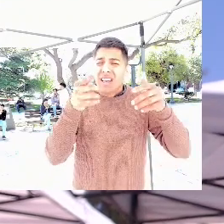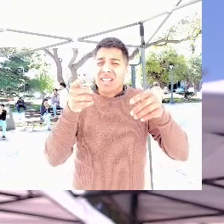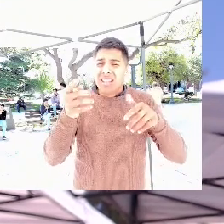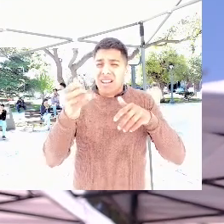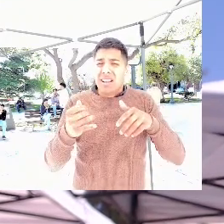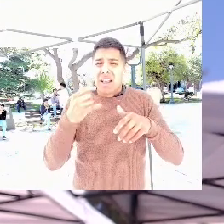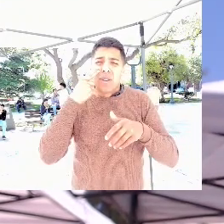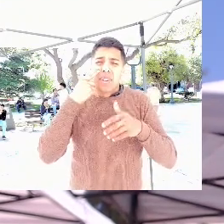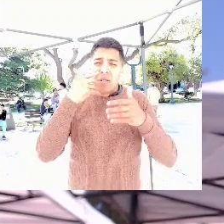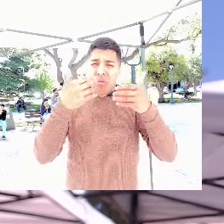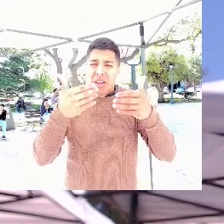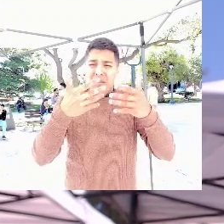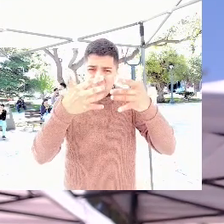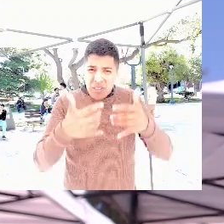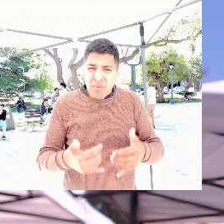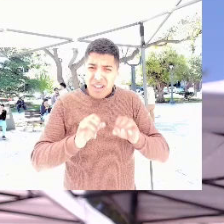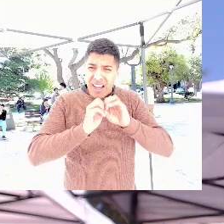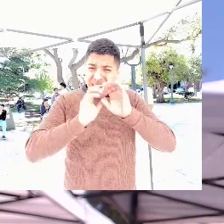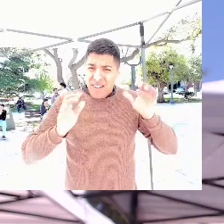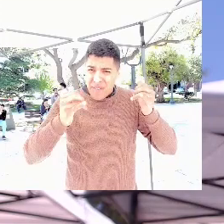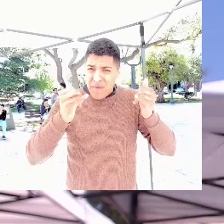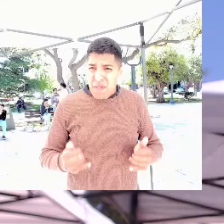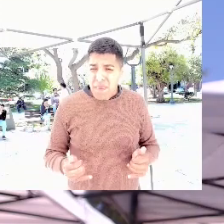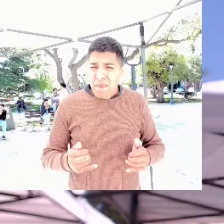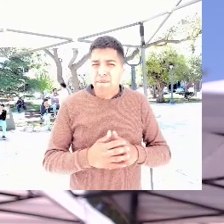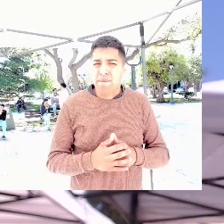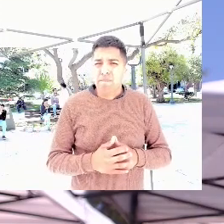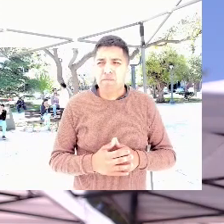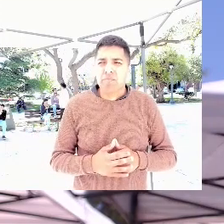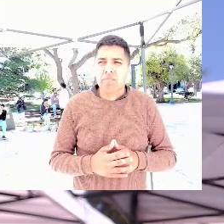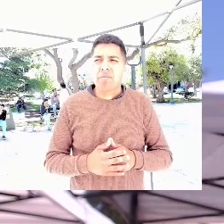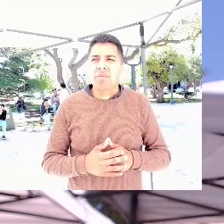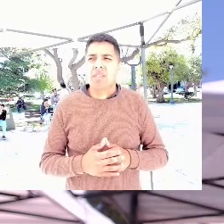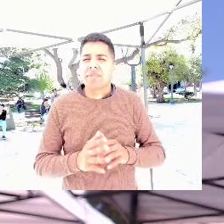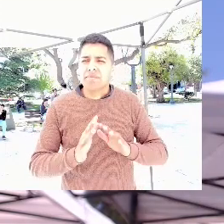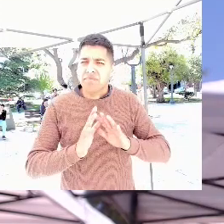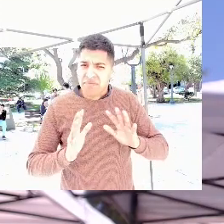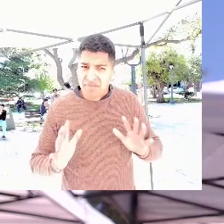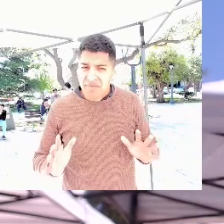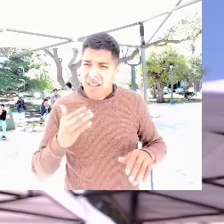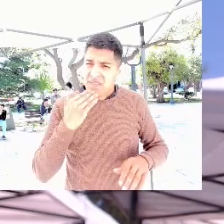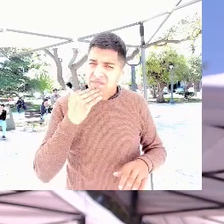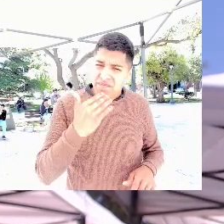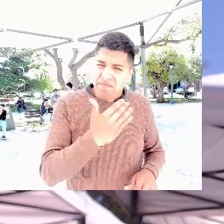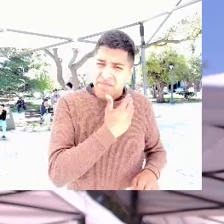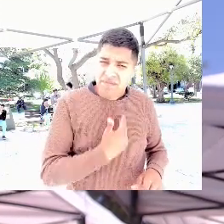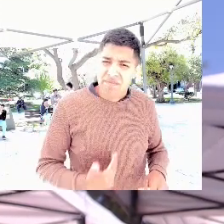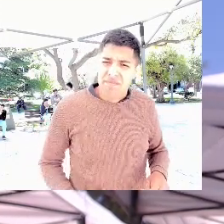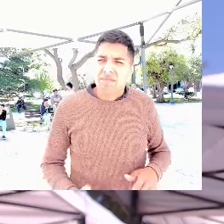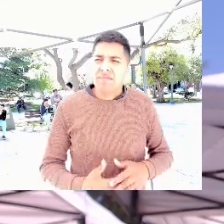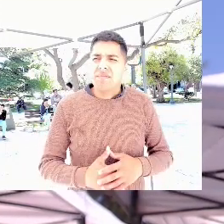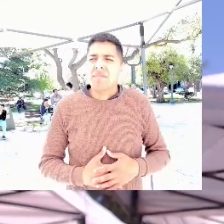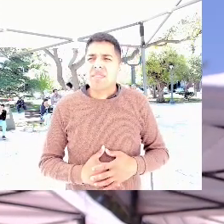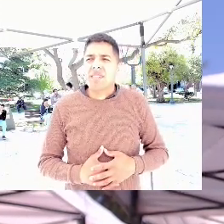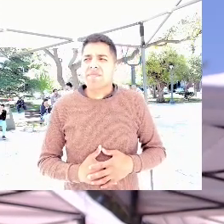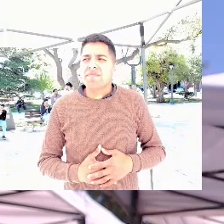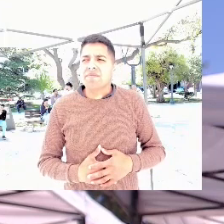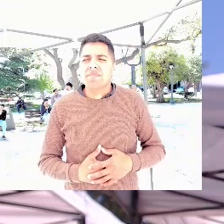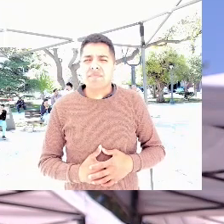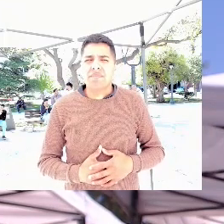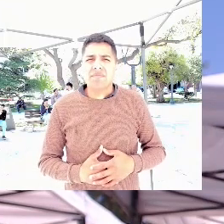herramienta aprobada por unanimidad. Así que sin más, presidente, era sobre todo